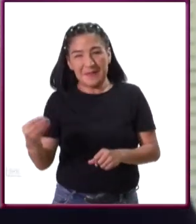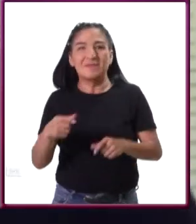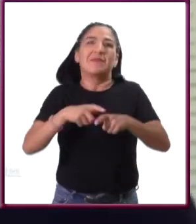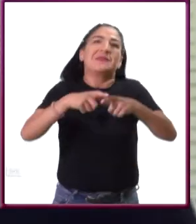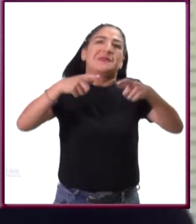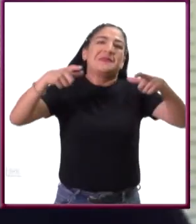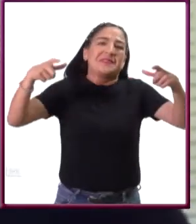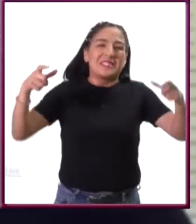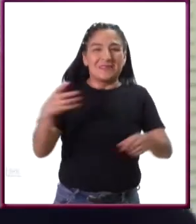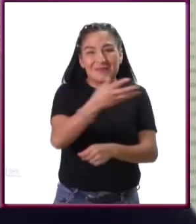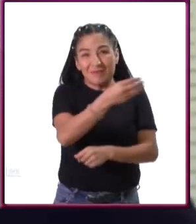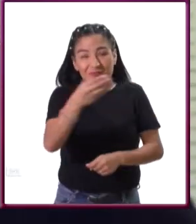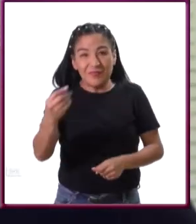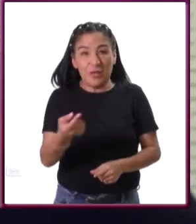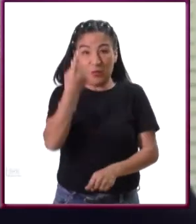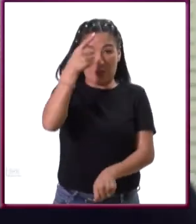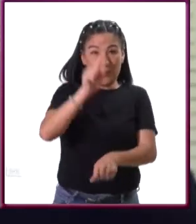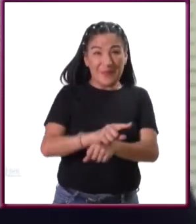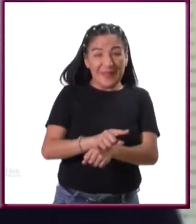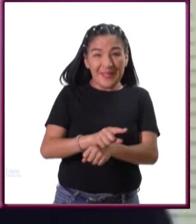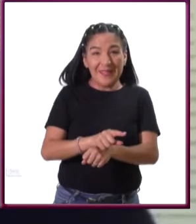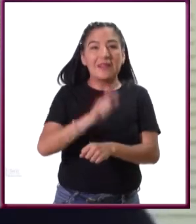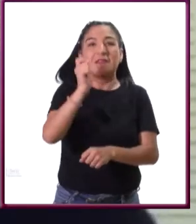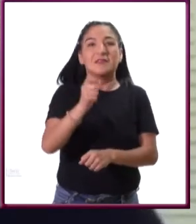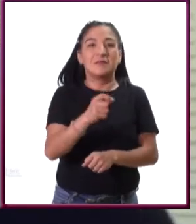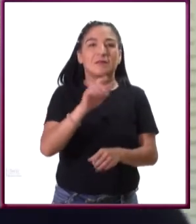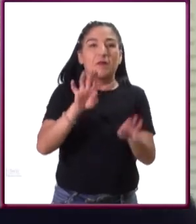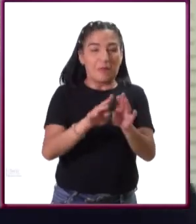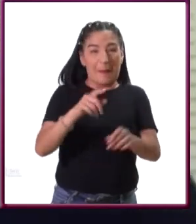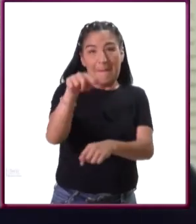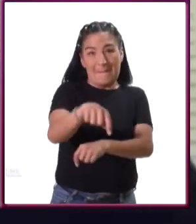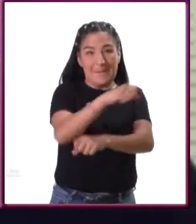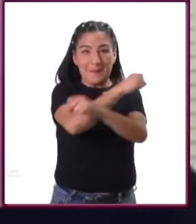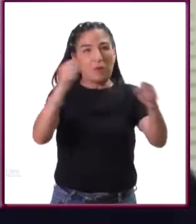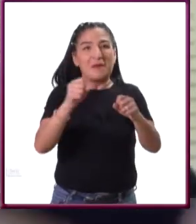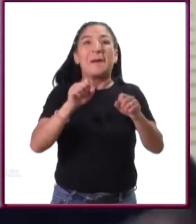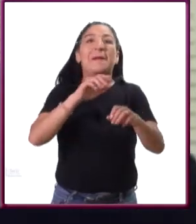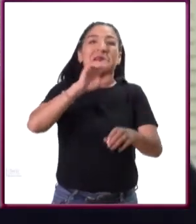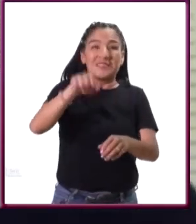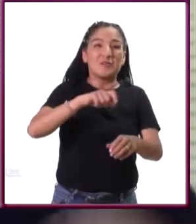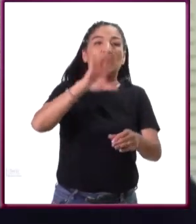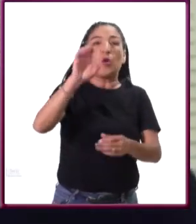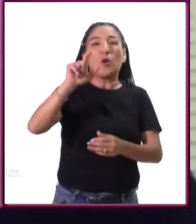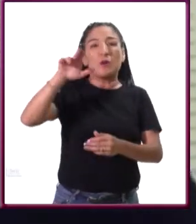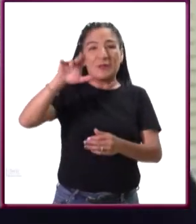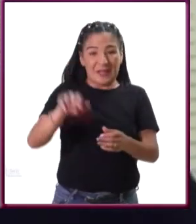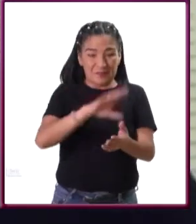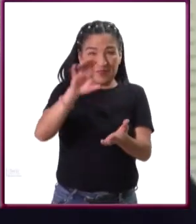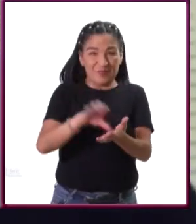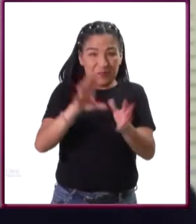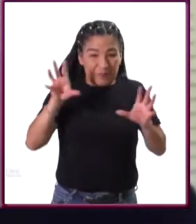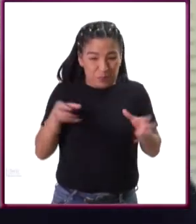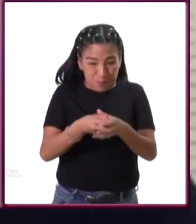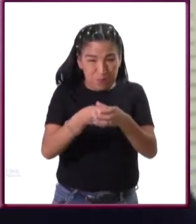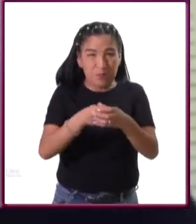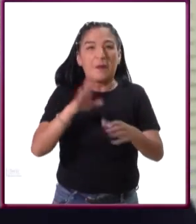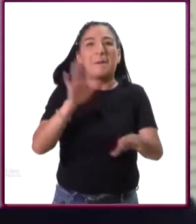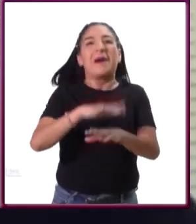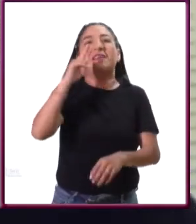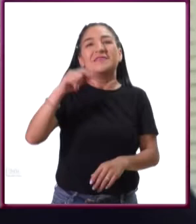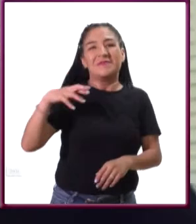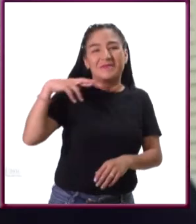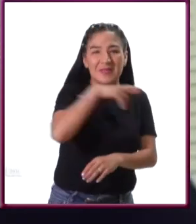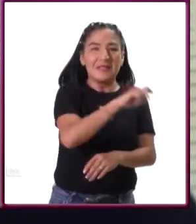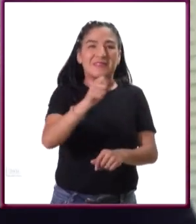Entonces en un día ya no nada más es el meteorito, ya tenemos una colonia y aparte empiezan a evolucionar de forma muy veloz. Entonces para el cuarto, quinto